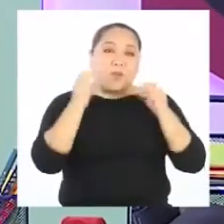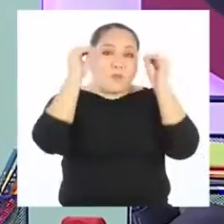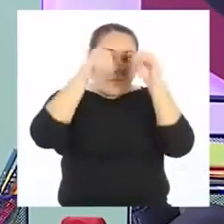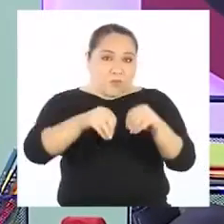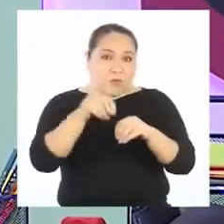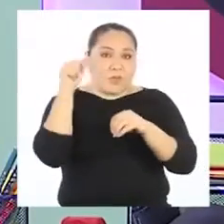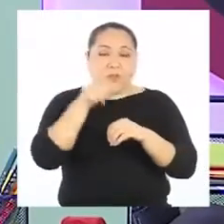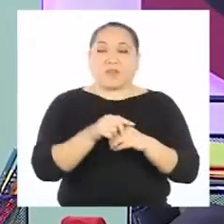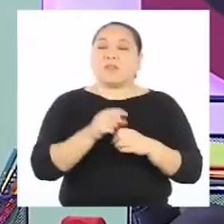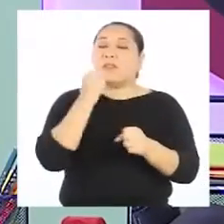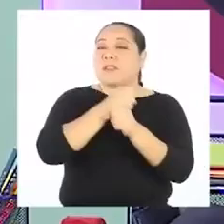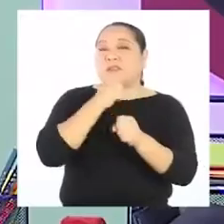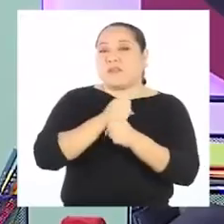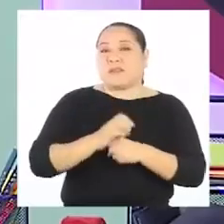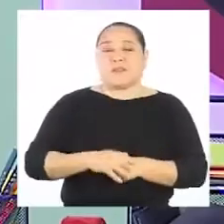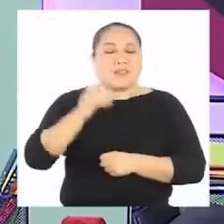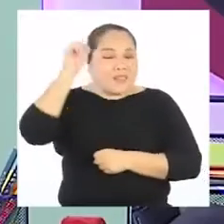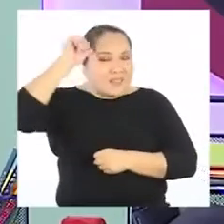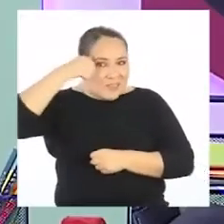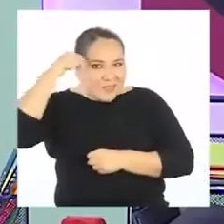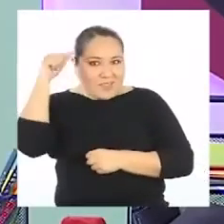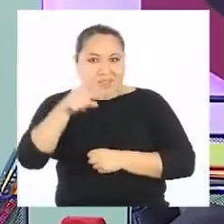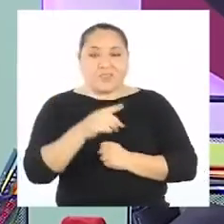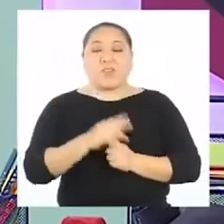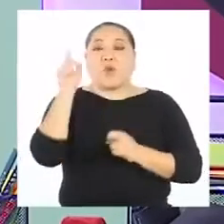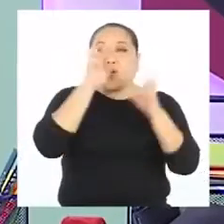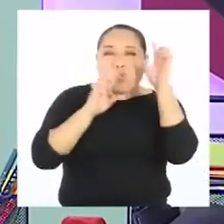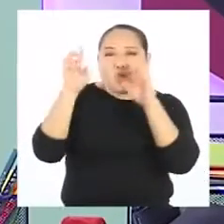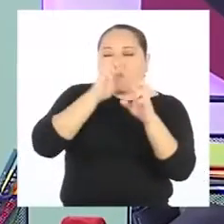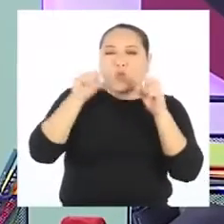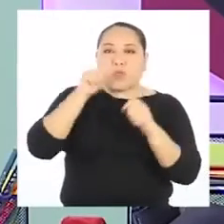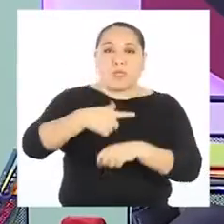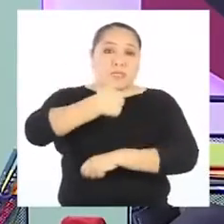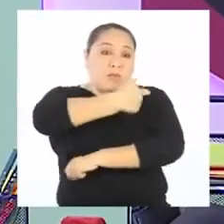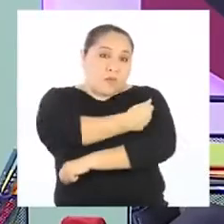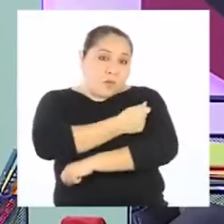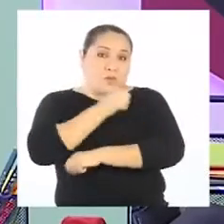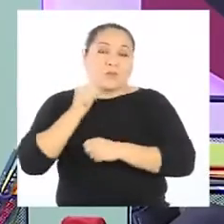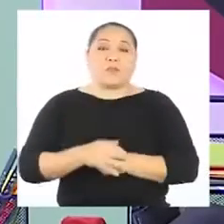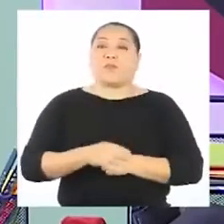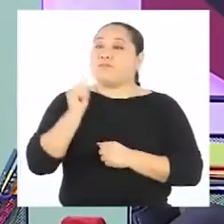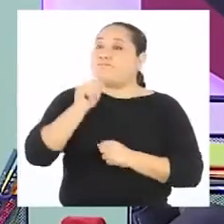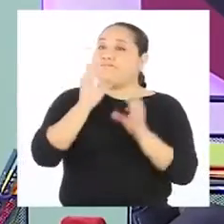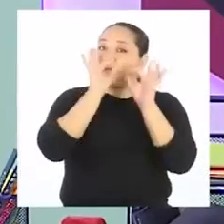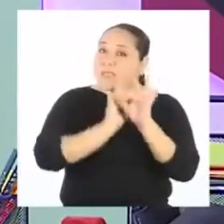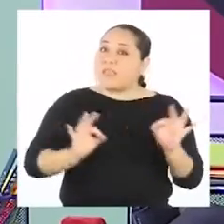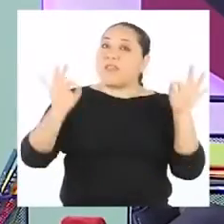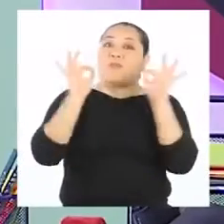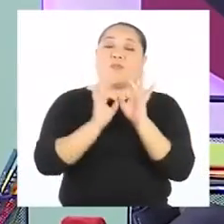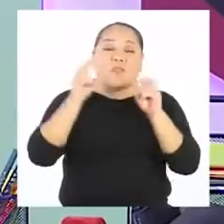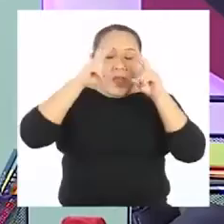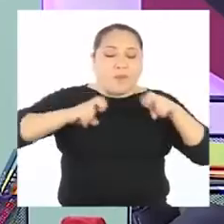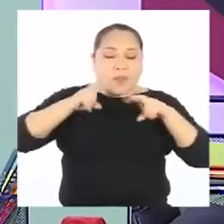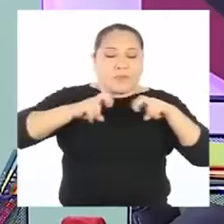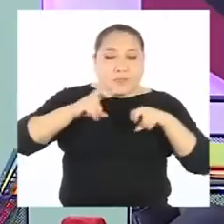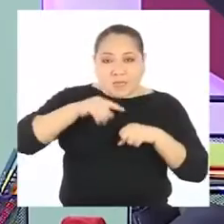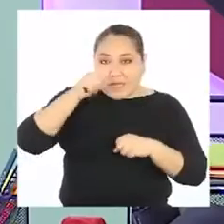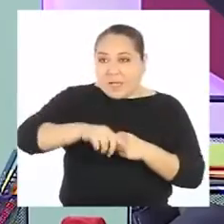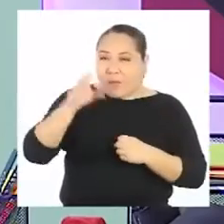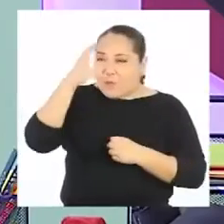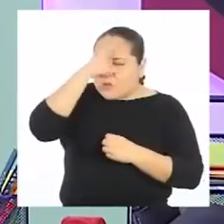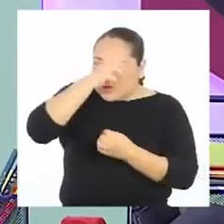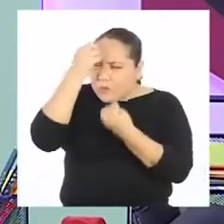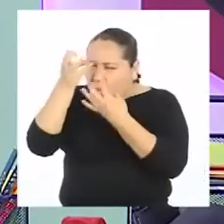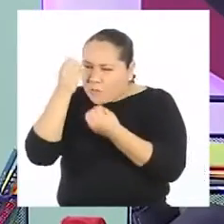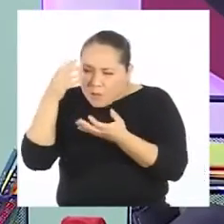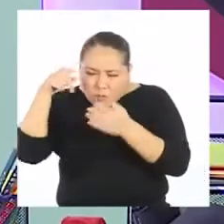y luego ponerse a actuar. Y recuerden, si tienen dudas sobre la vacunación, es muy importante investigar